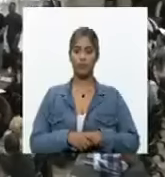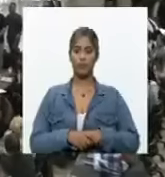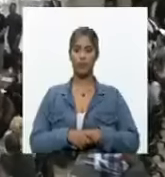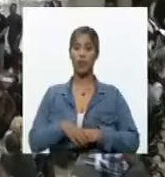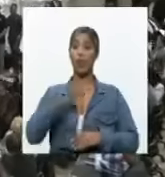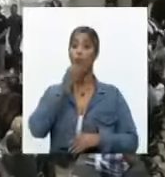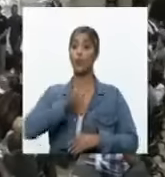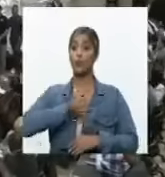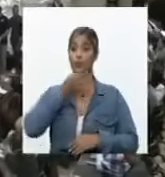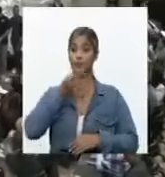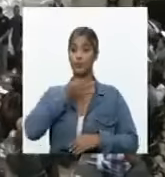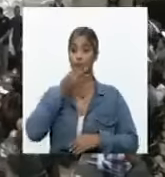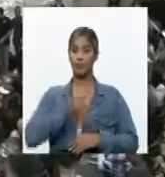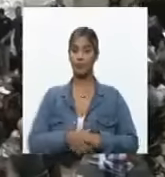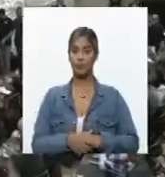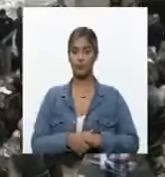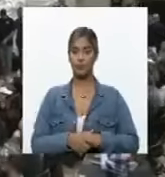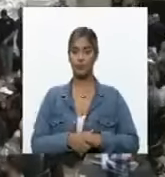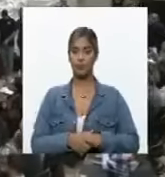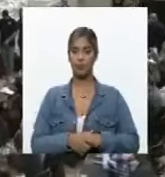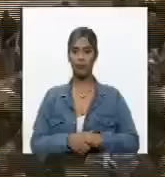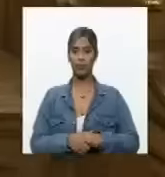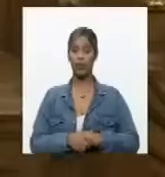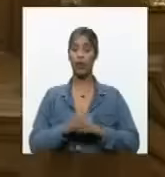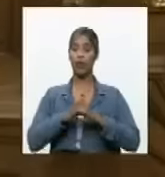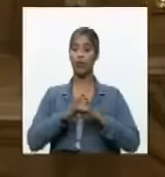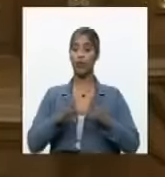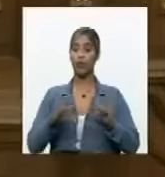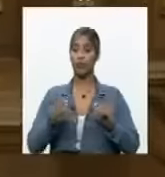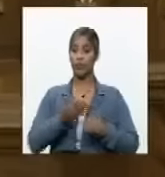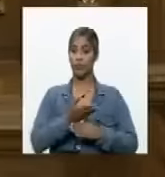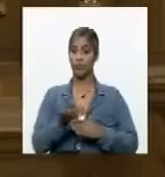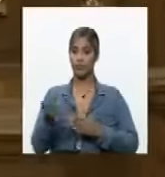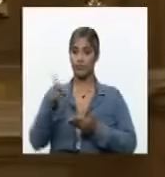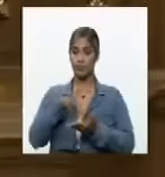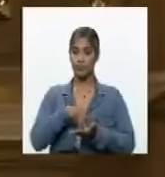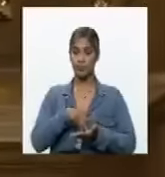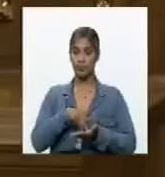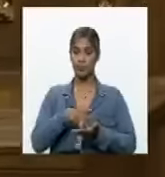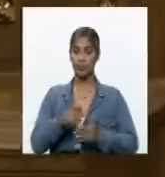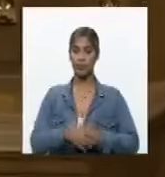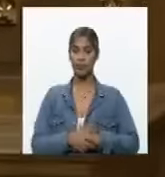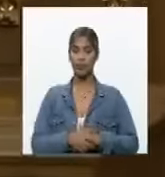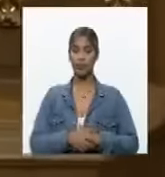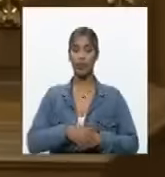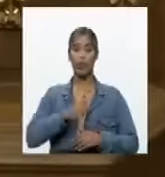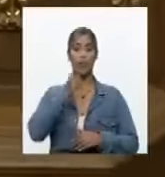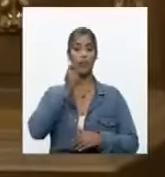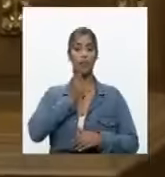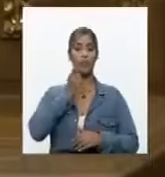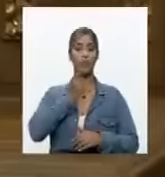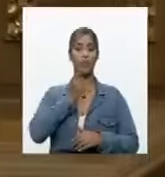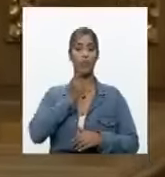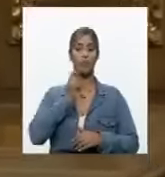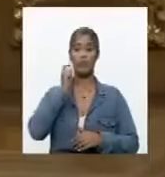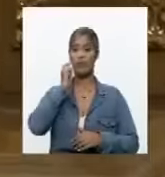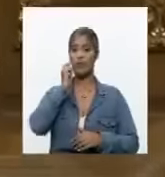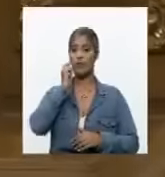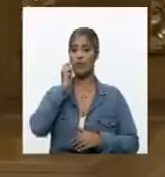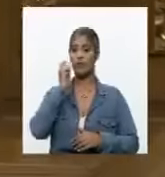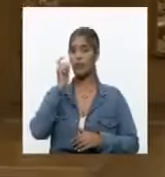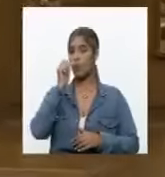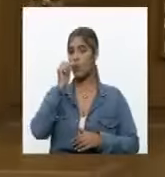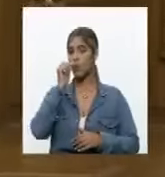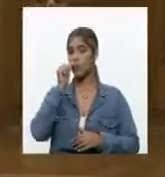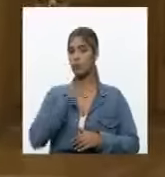Bueno, buenas tardes, Junta Directiva, diputado Pedro Infante, diputada